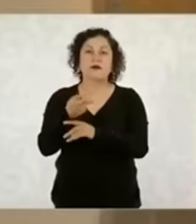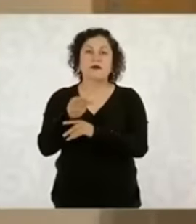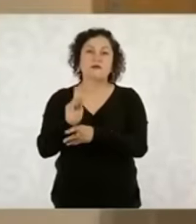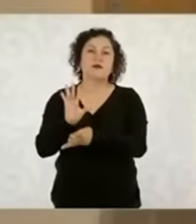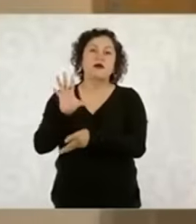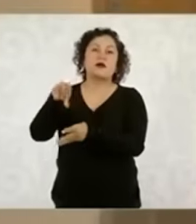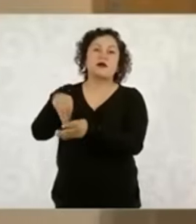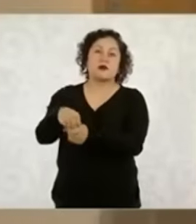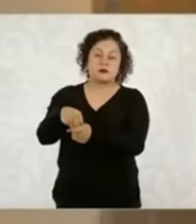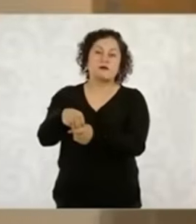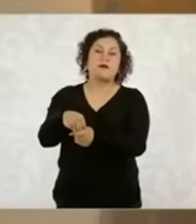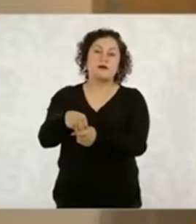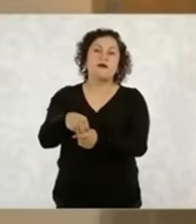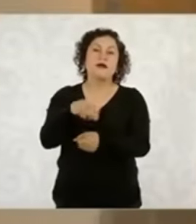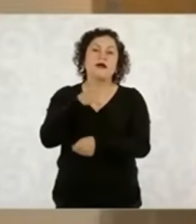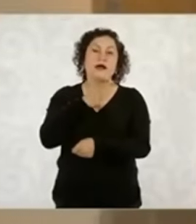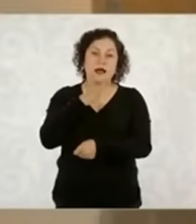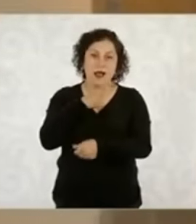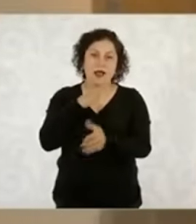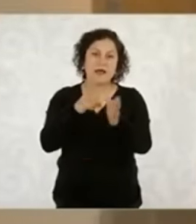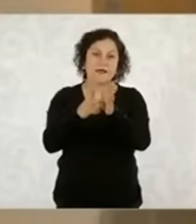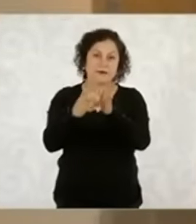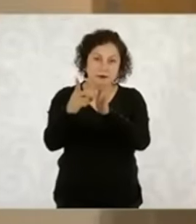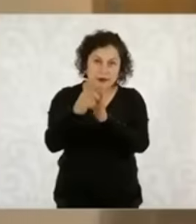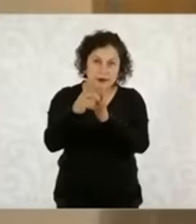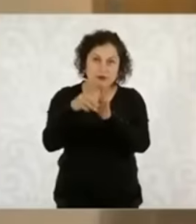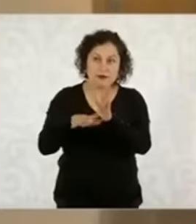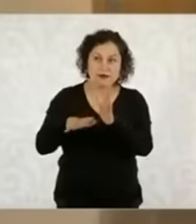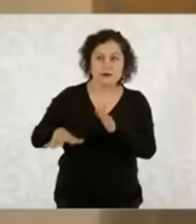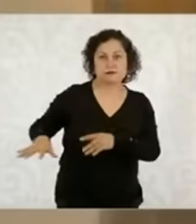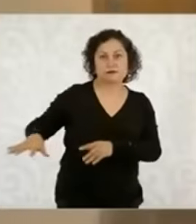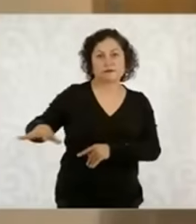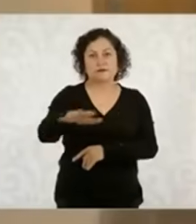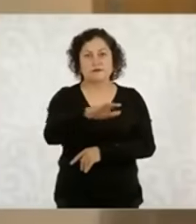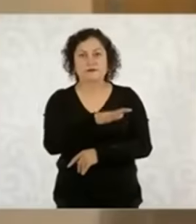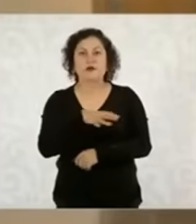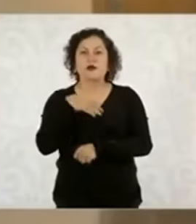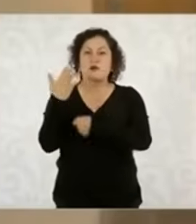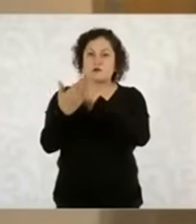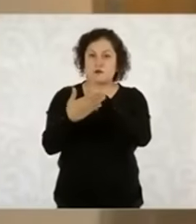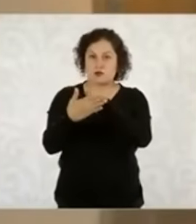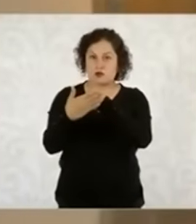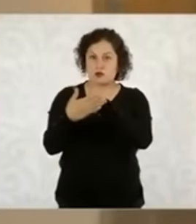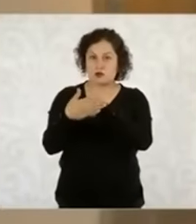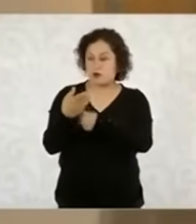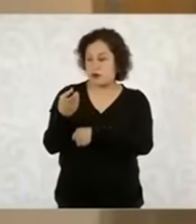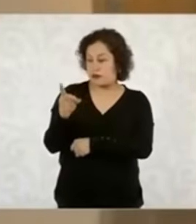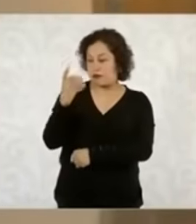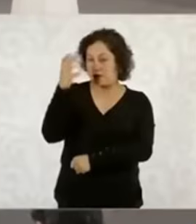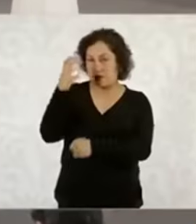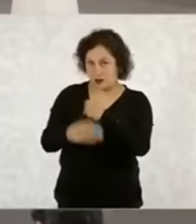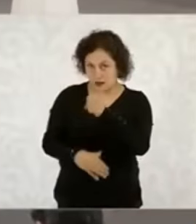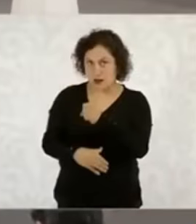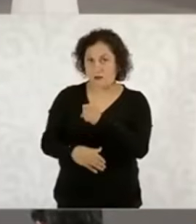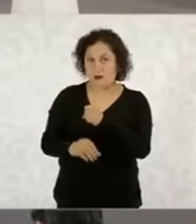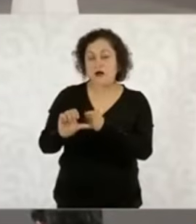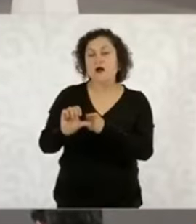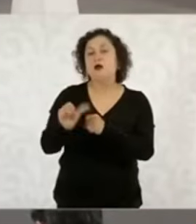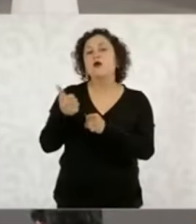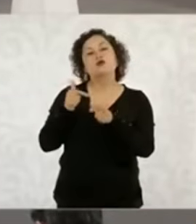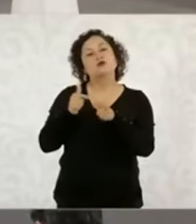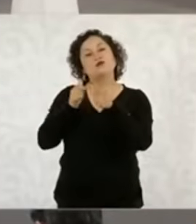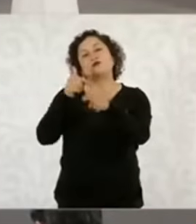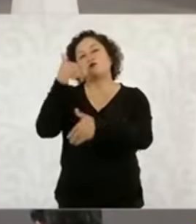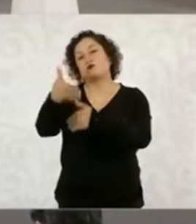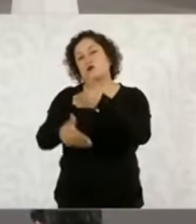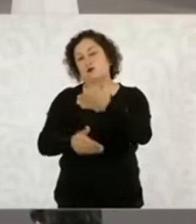conjuntos habitacionales, que una buena parte se concluirá en este año y otra parte para el que sigue. En